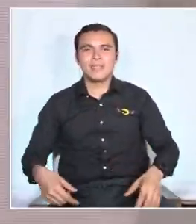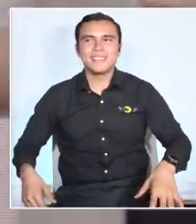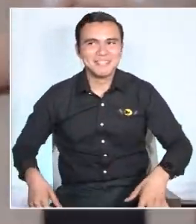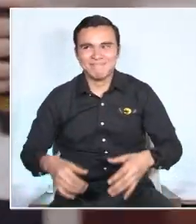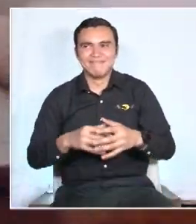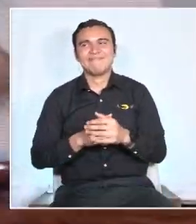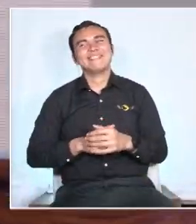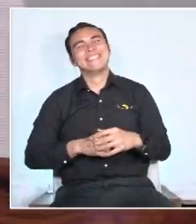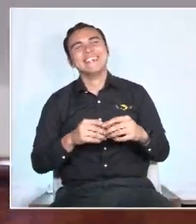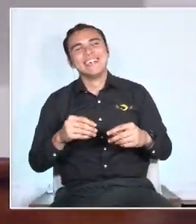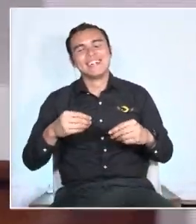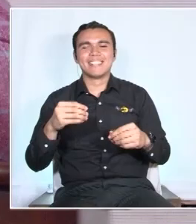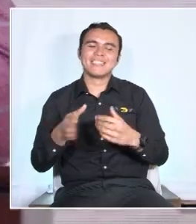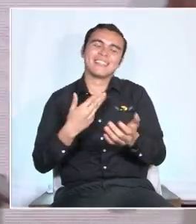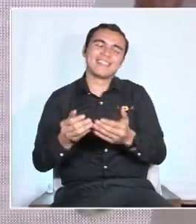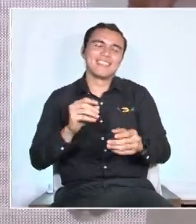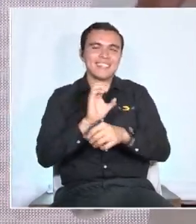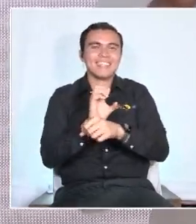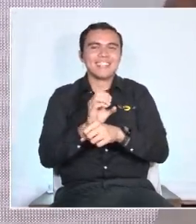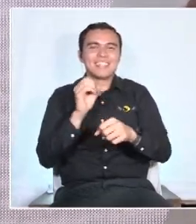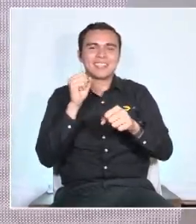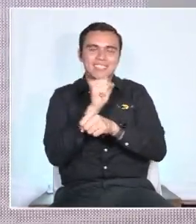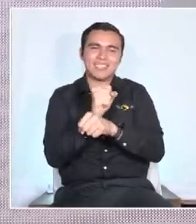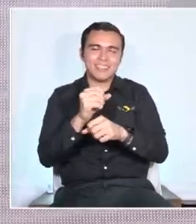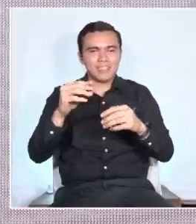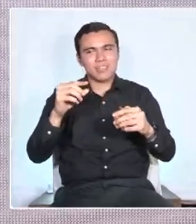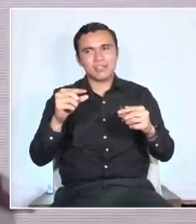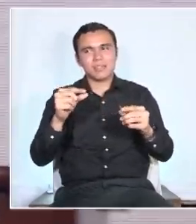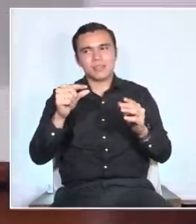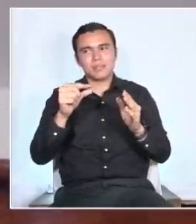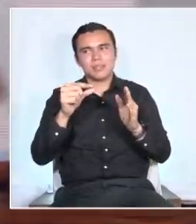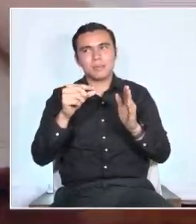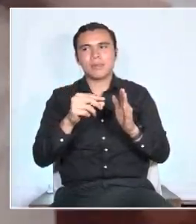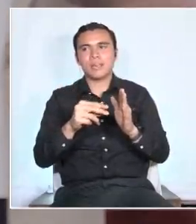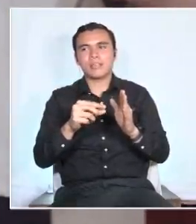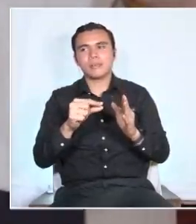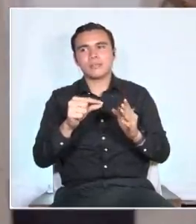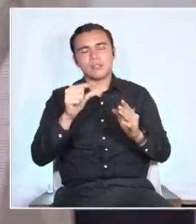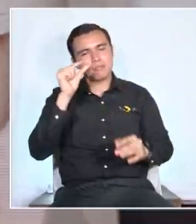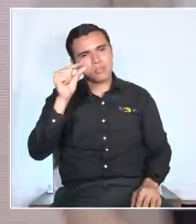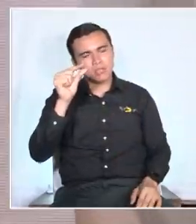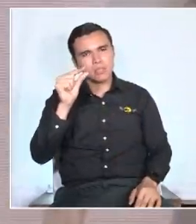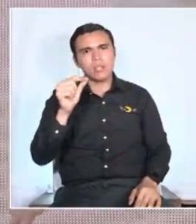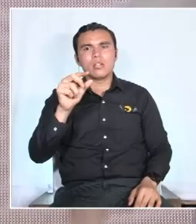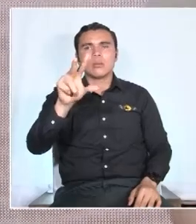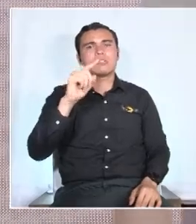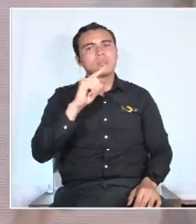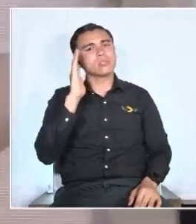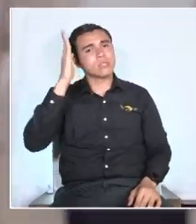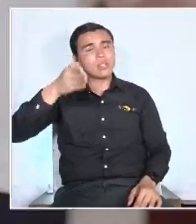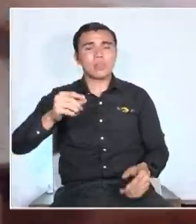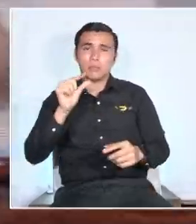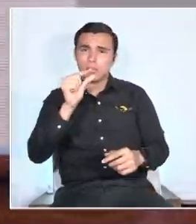no importa tu empresa sea pequeña, no importa tu empresa sea pequeña, porque ya no va a ser pequeña en